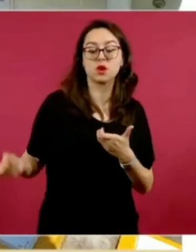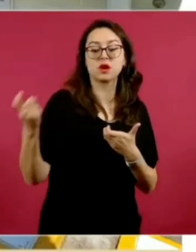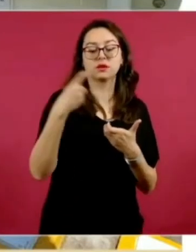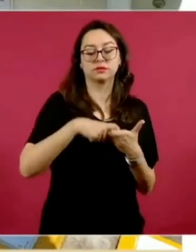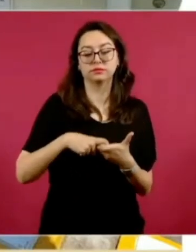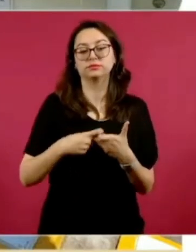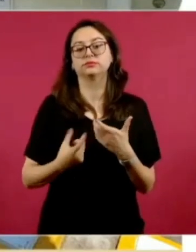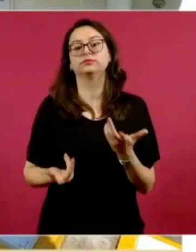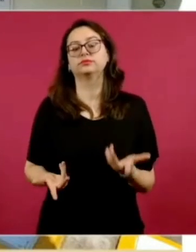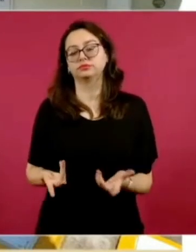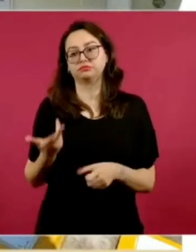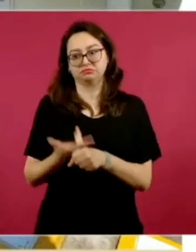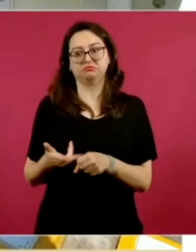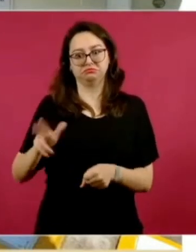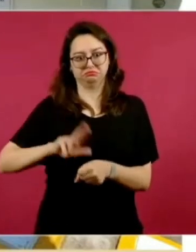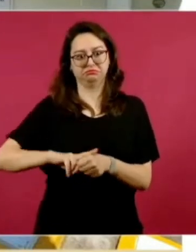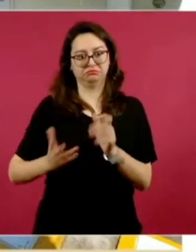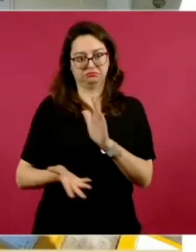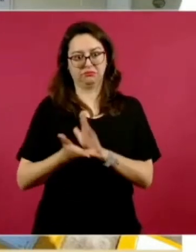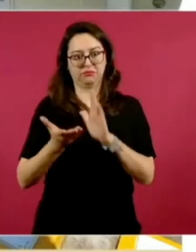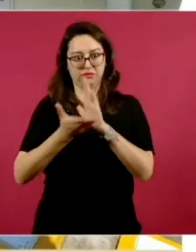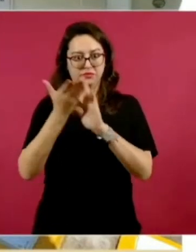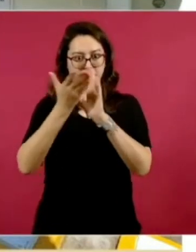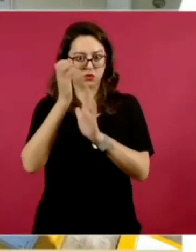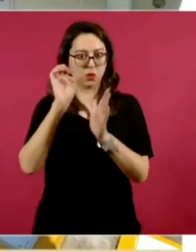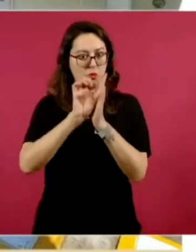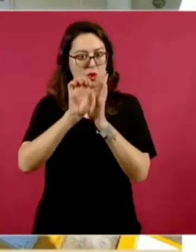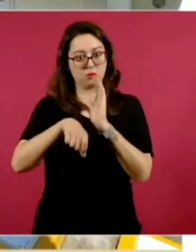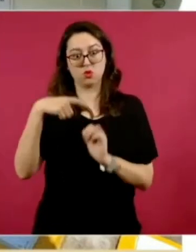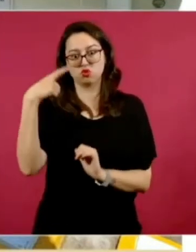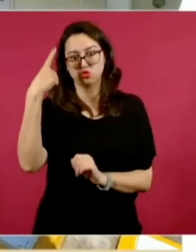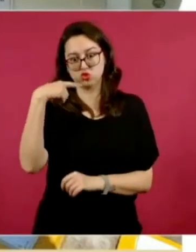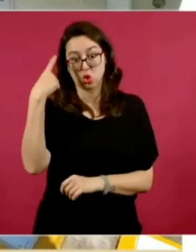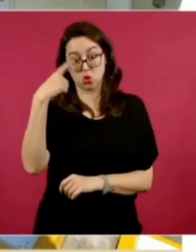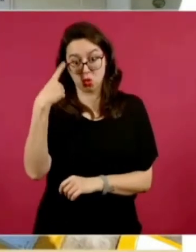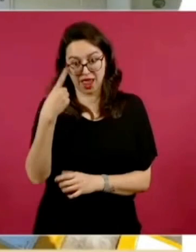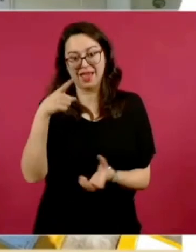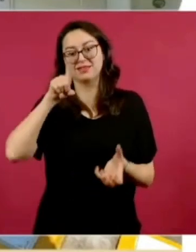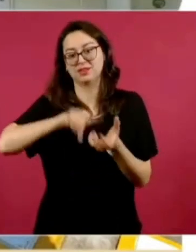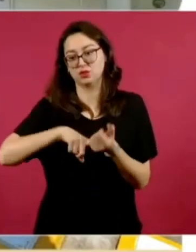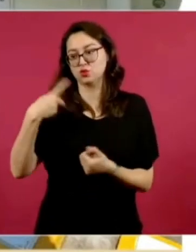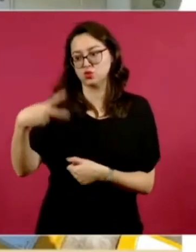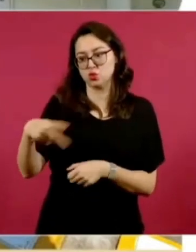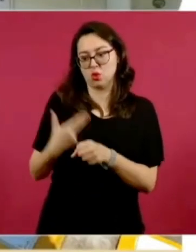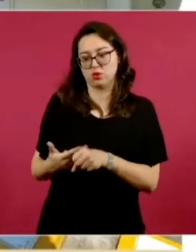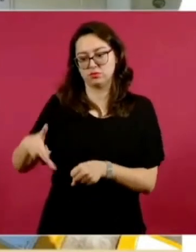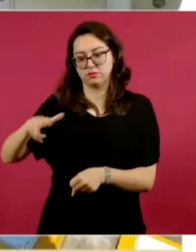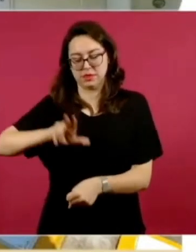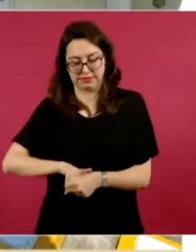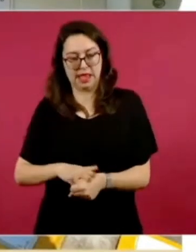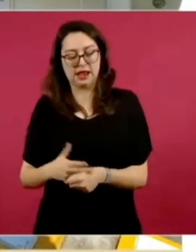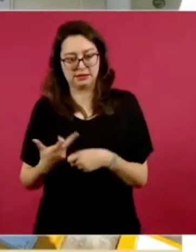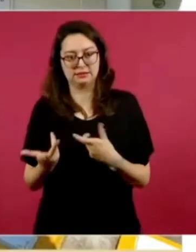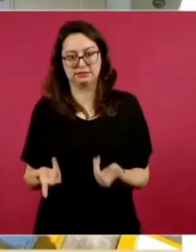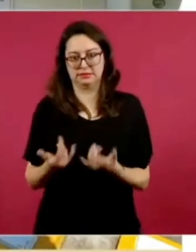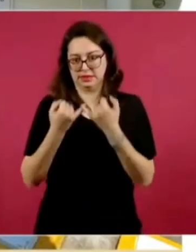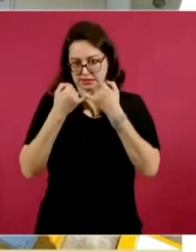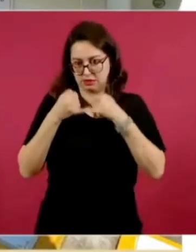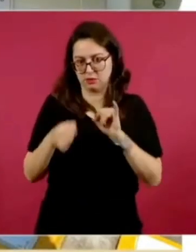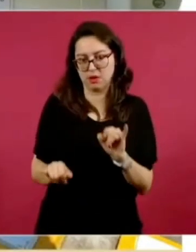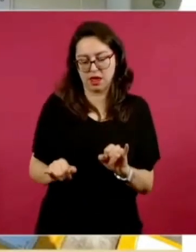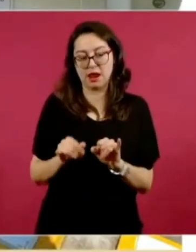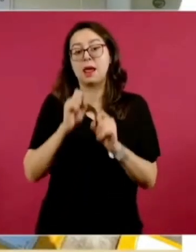unidades hospitalarias, como el Centro Oftalmológico de Cholula, que acabamos de inaugurar con el gobernador, pero en el primer nivel también hubo una